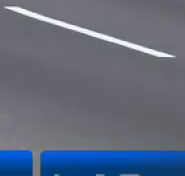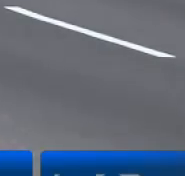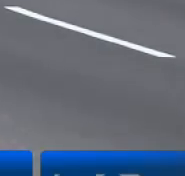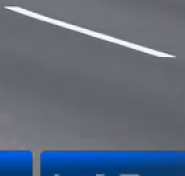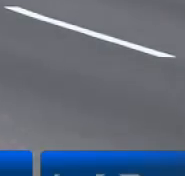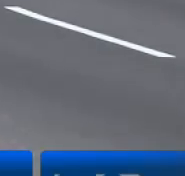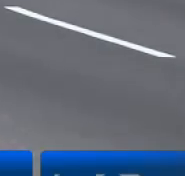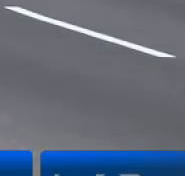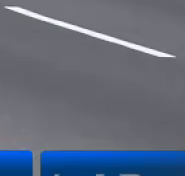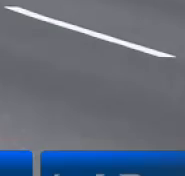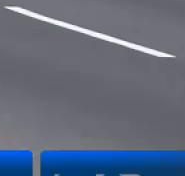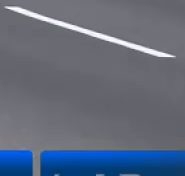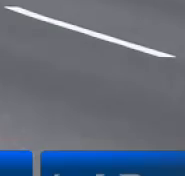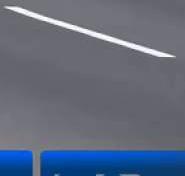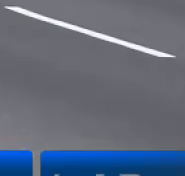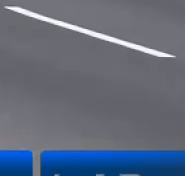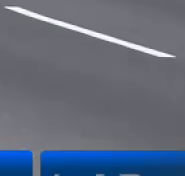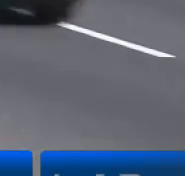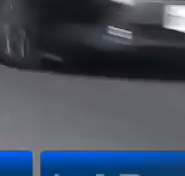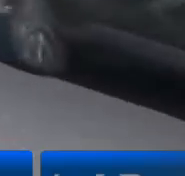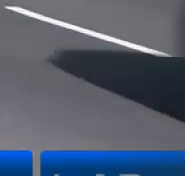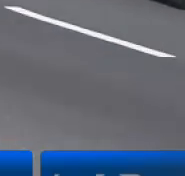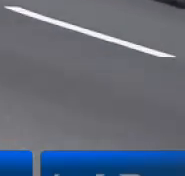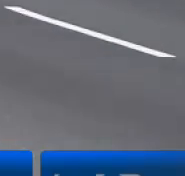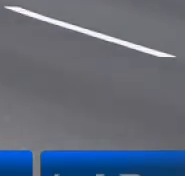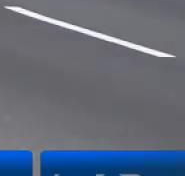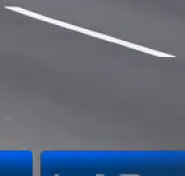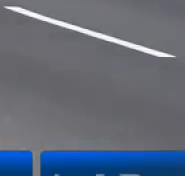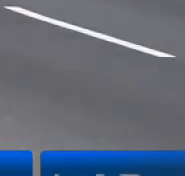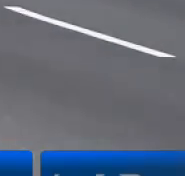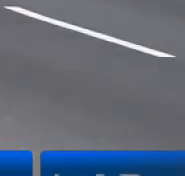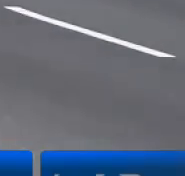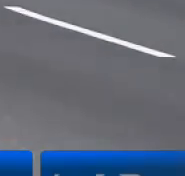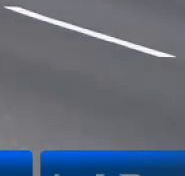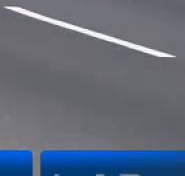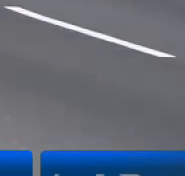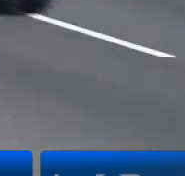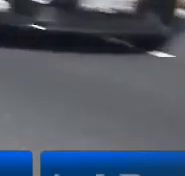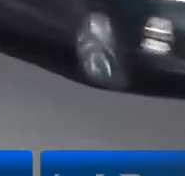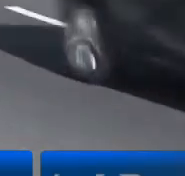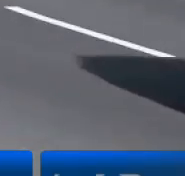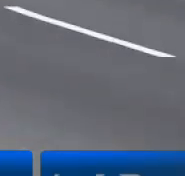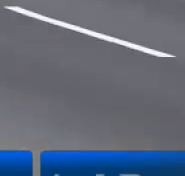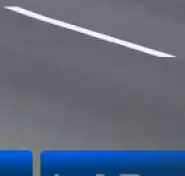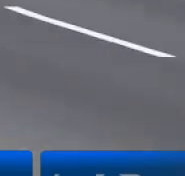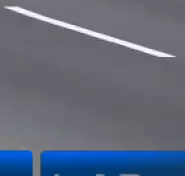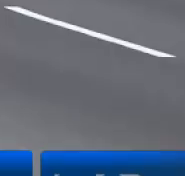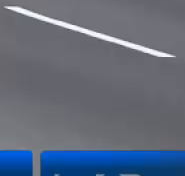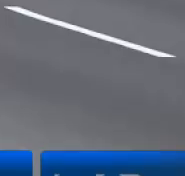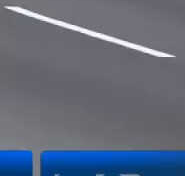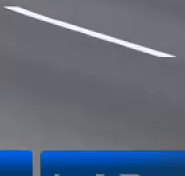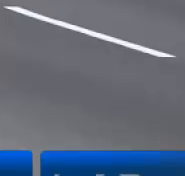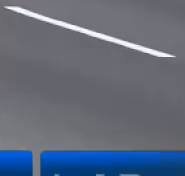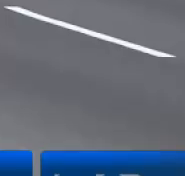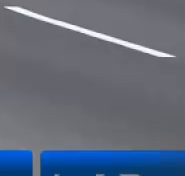en este jueves. Nosotros nos estamos dirigiendo hacia el sector sur de la ciudad, a la Loma de Puengasí, porque allí sus moradores están sumamente